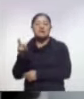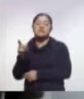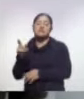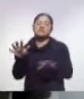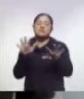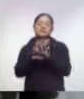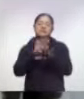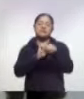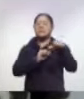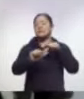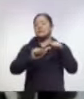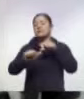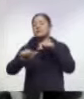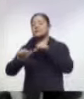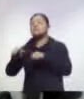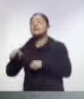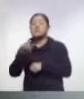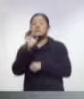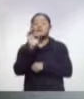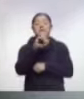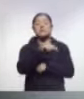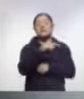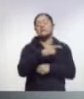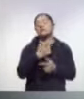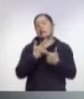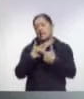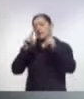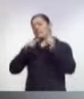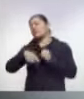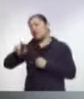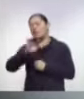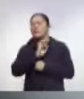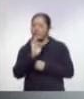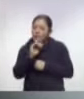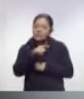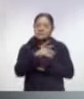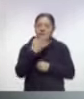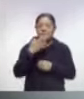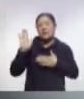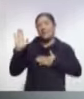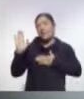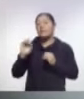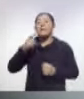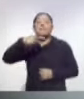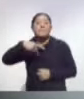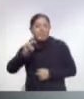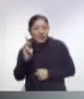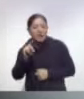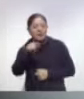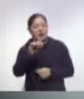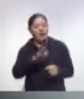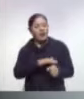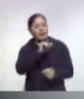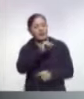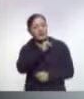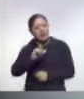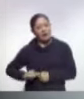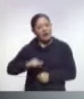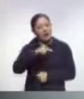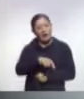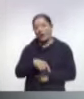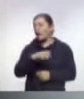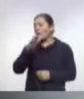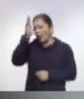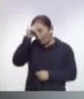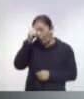consistente en cumplir la condena condicional en libertad. Sin embargo, no se puso a disposición del órgano administrativo desconcentrado de ejecución